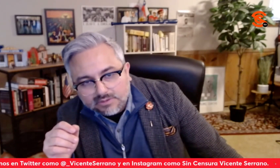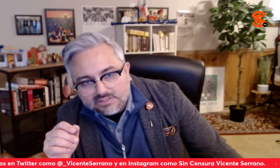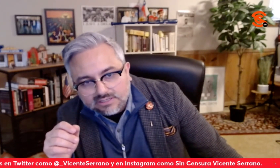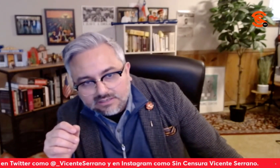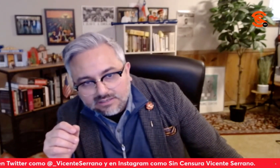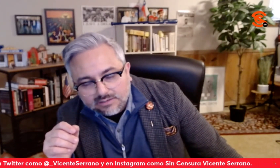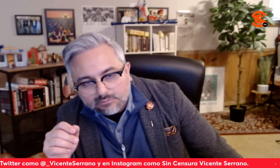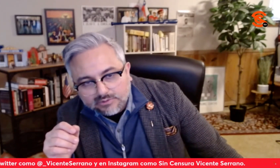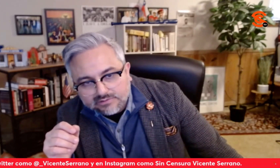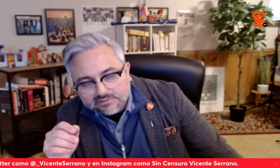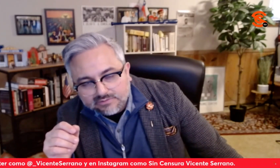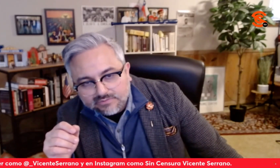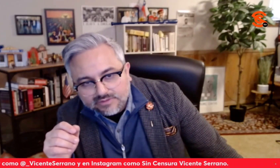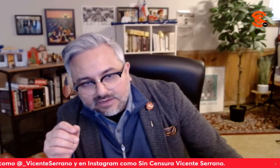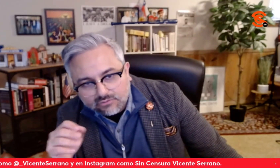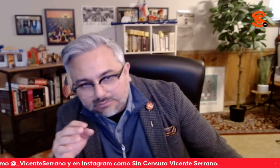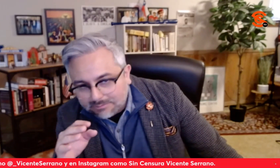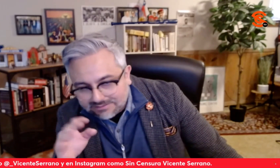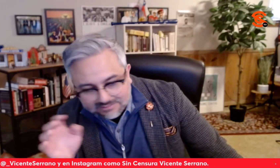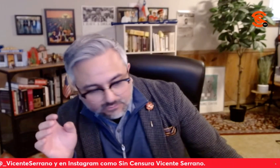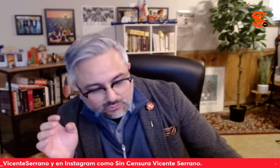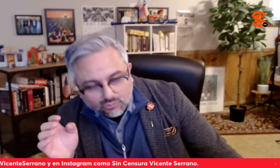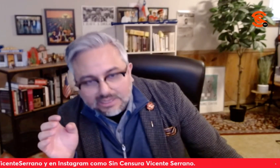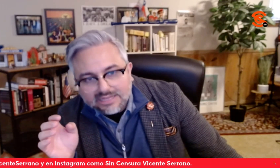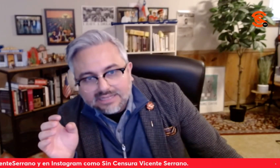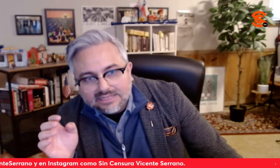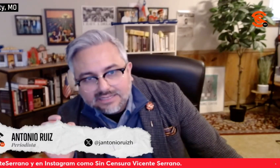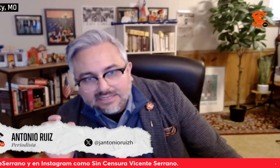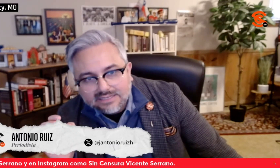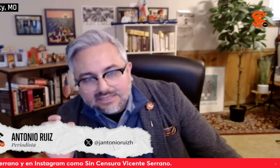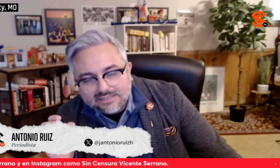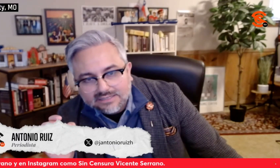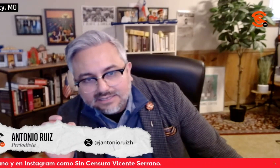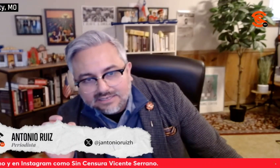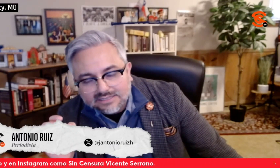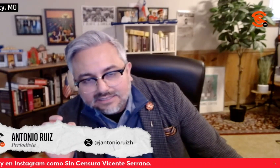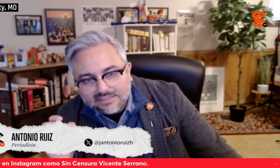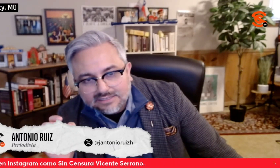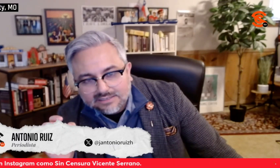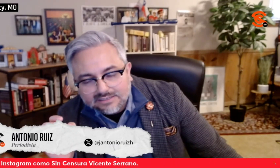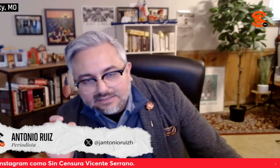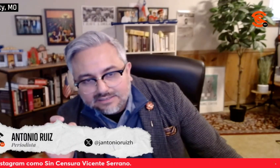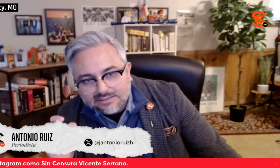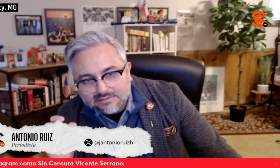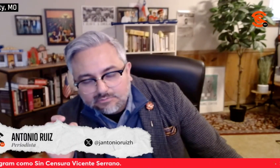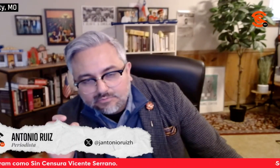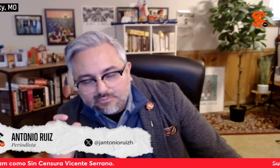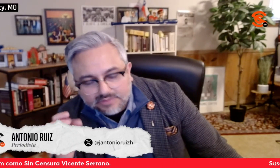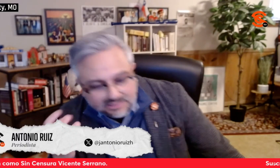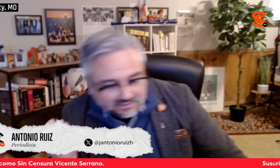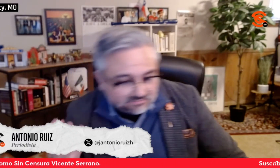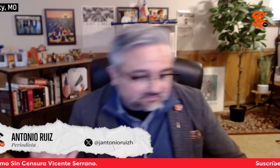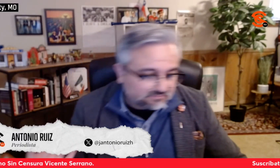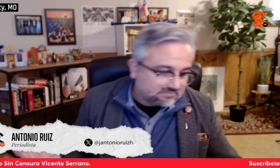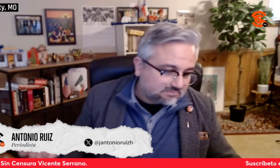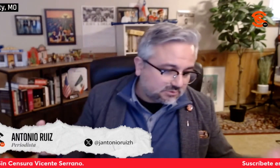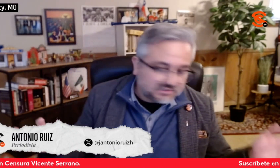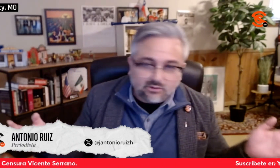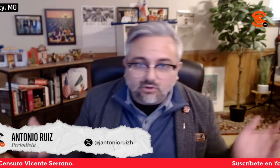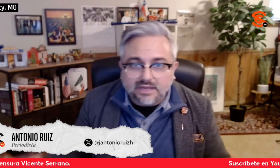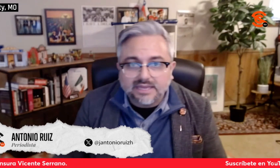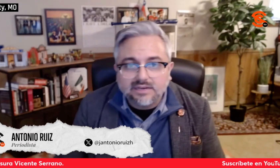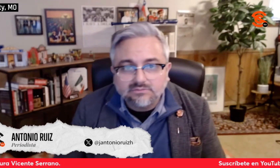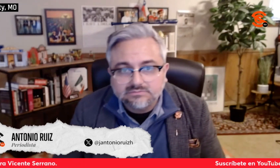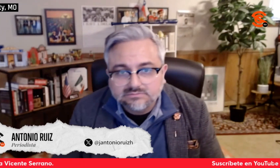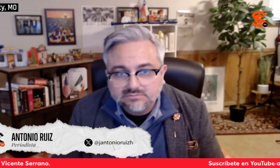se aprovechan Pues de la forma más desafortunada del del pues